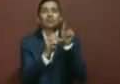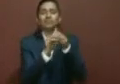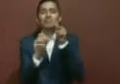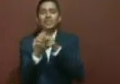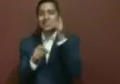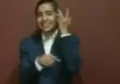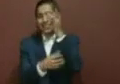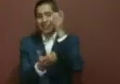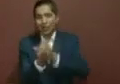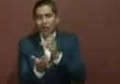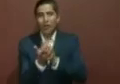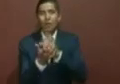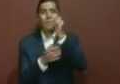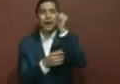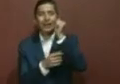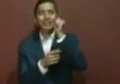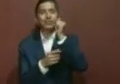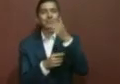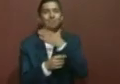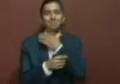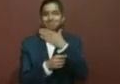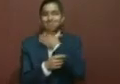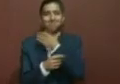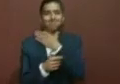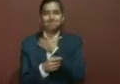Clara del Cobre. La verdad es que